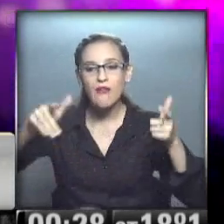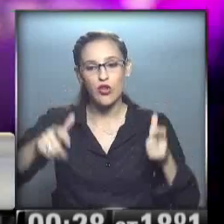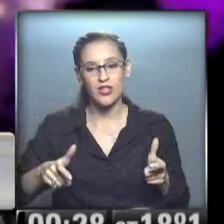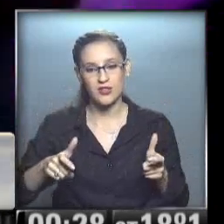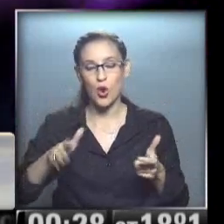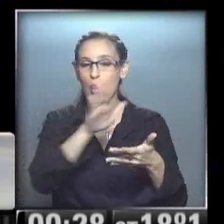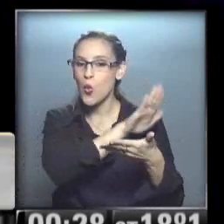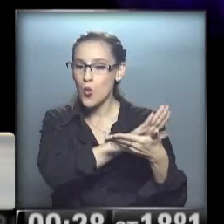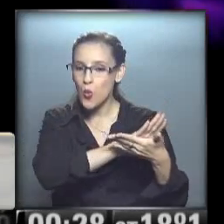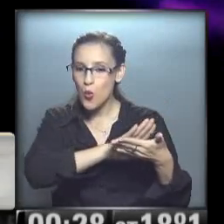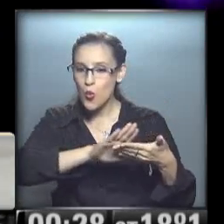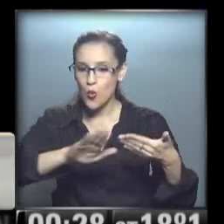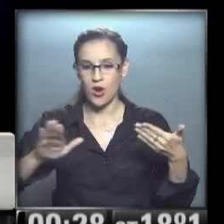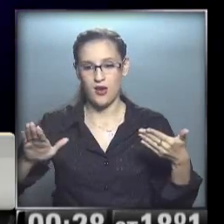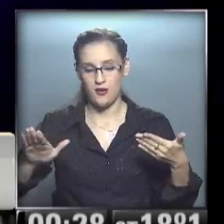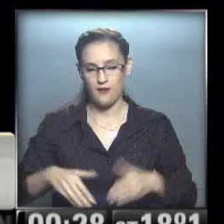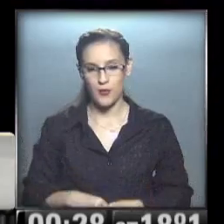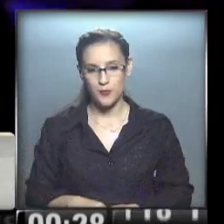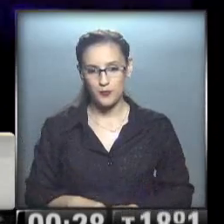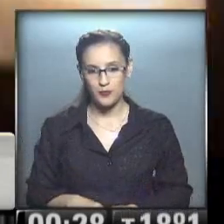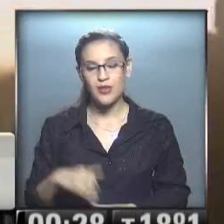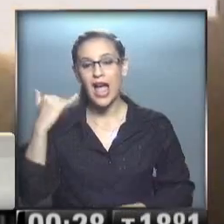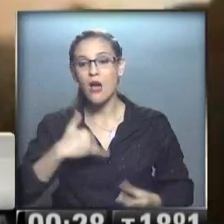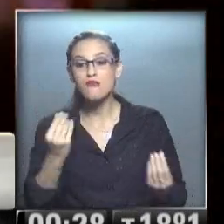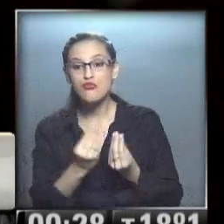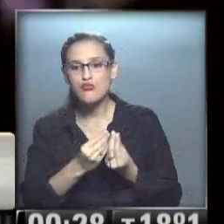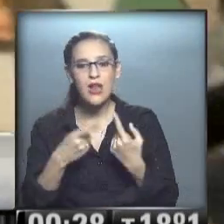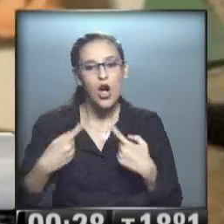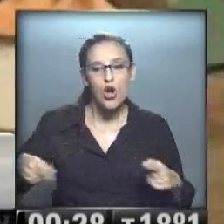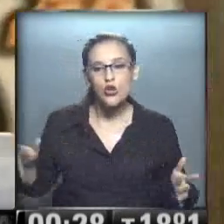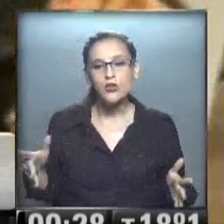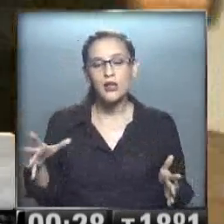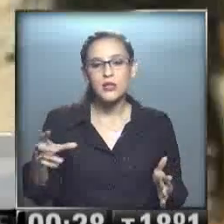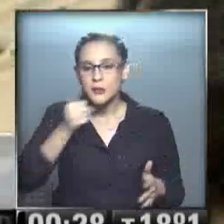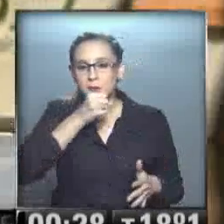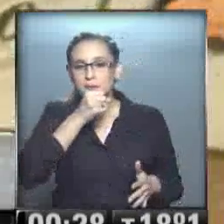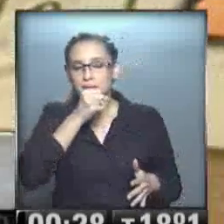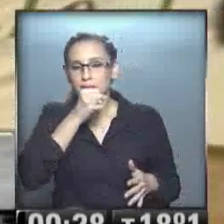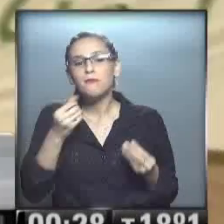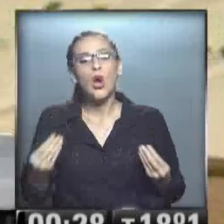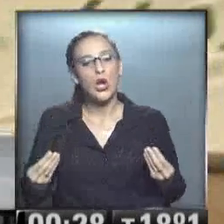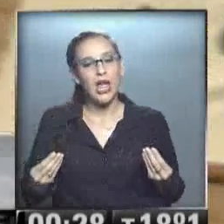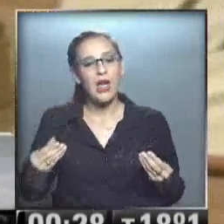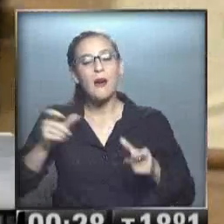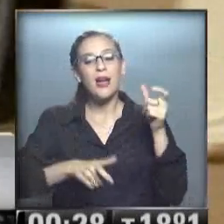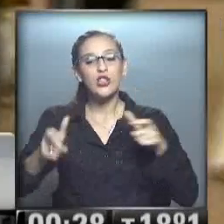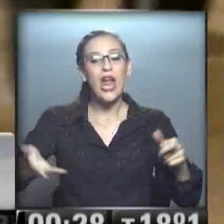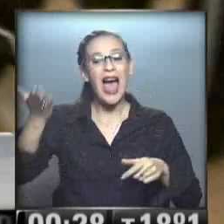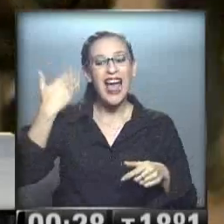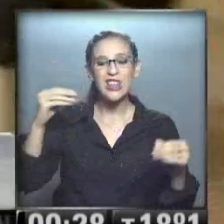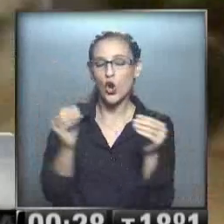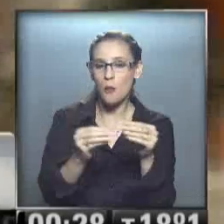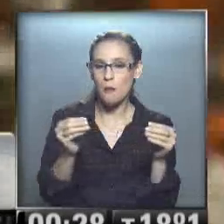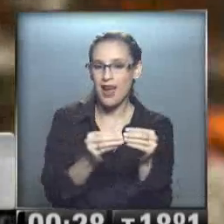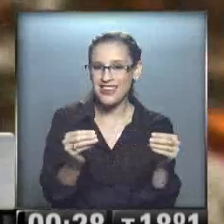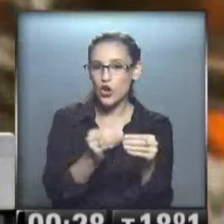Pechiblanca, entonces uno sabe que acá hay mucho de emoción contenida, porque está la gente que fue compañera también de ruta durante